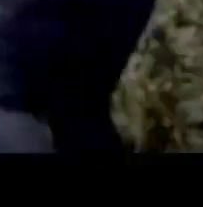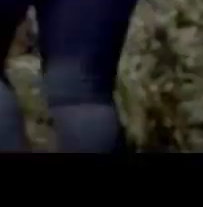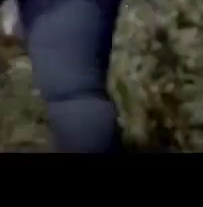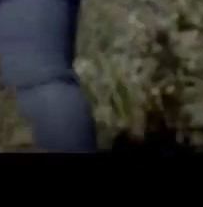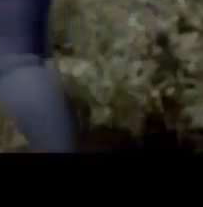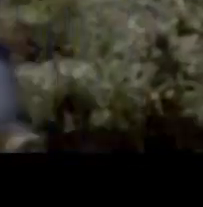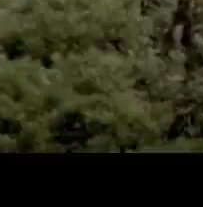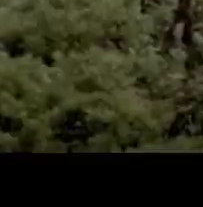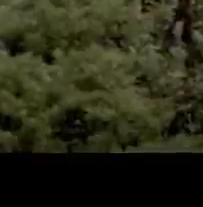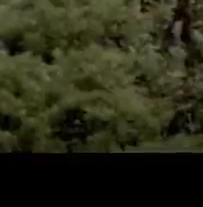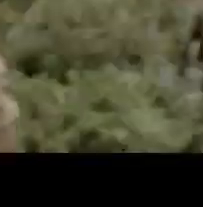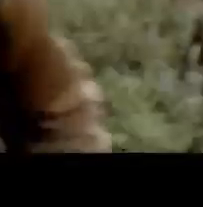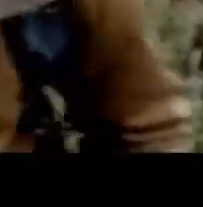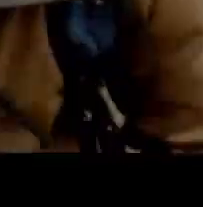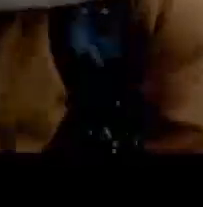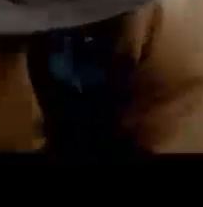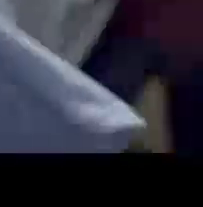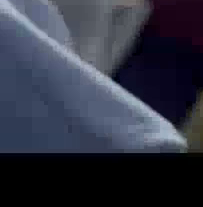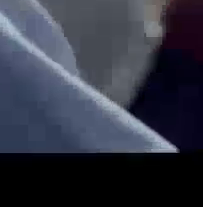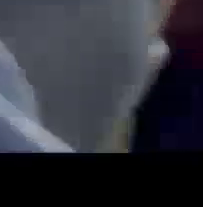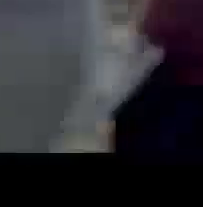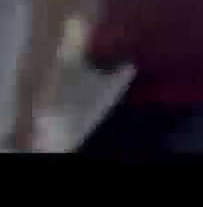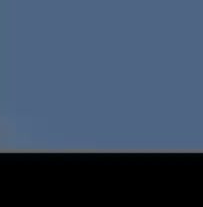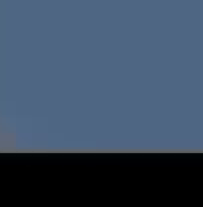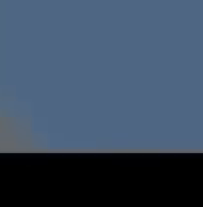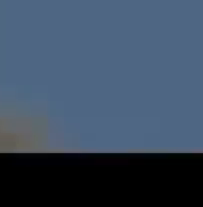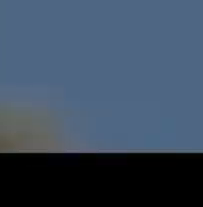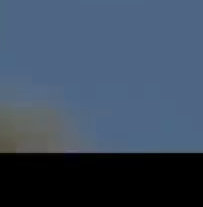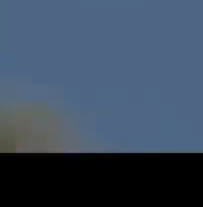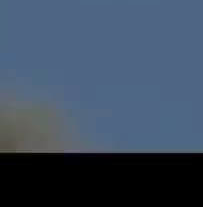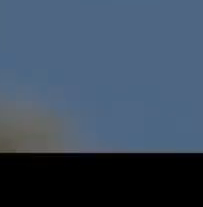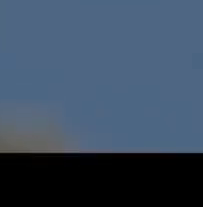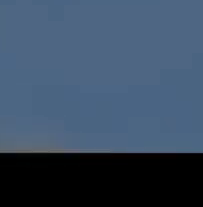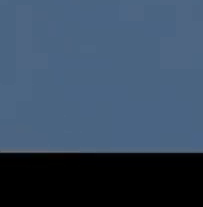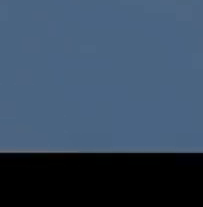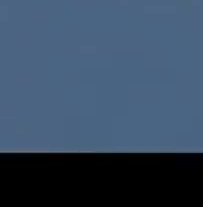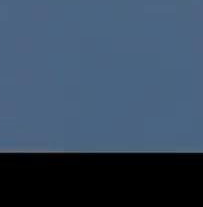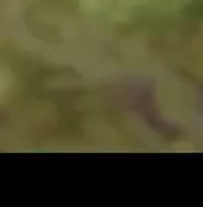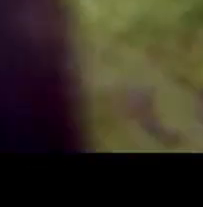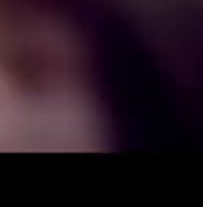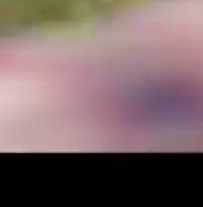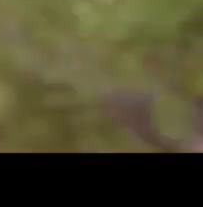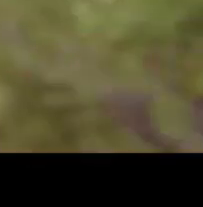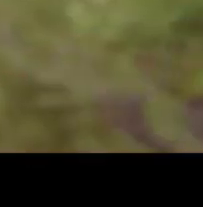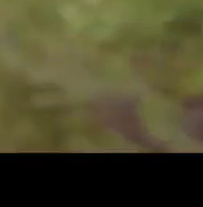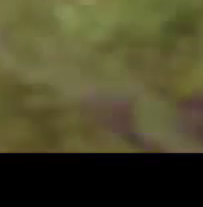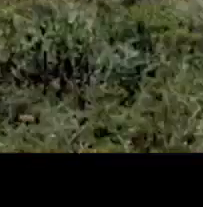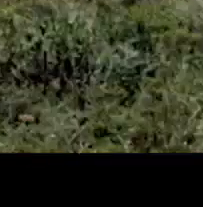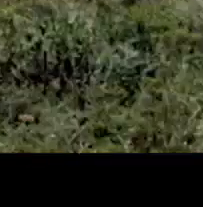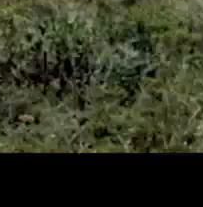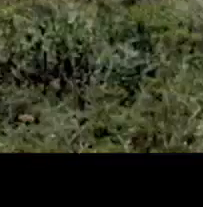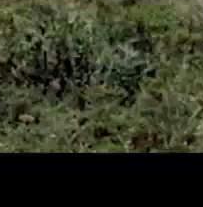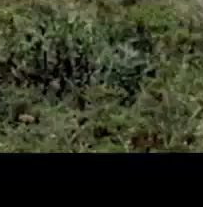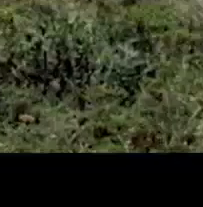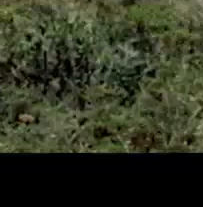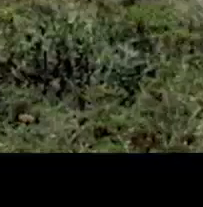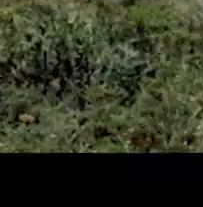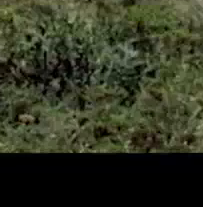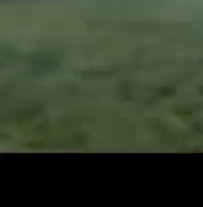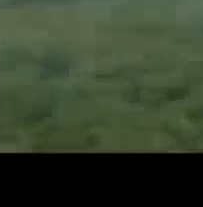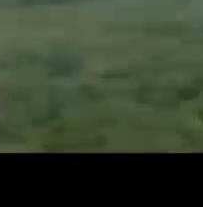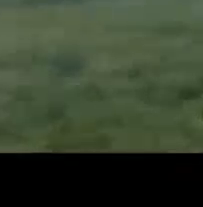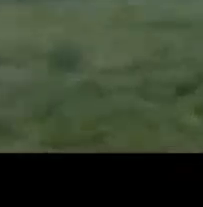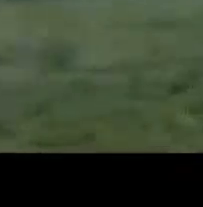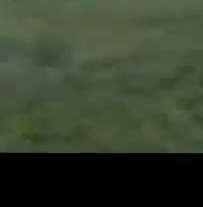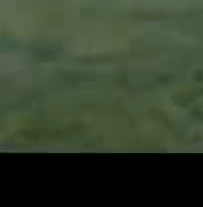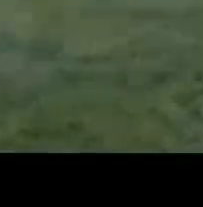un paso fundamental para su futuro. Tendrán la oportunidad única de sacar una carrera universitaria, un técnico o un posgrado, gracias a un préstamo